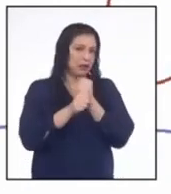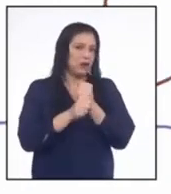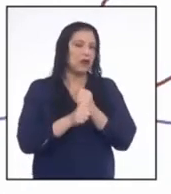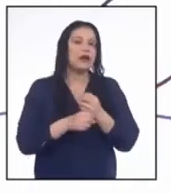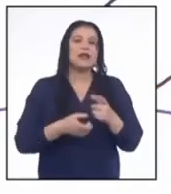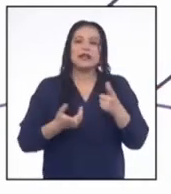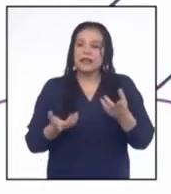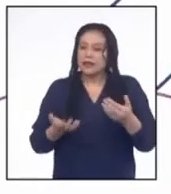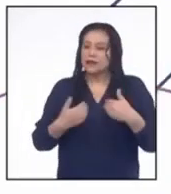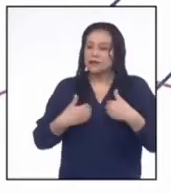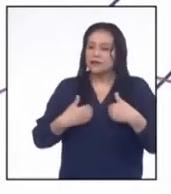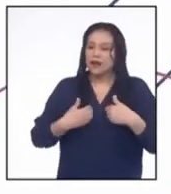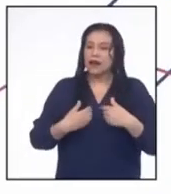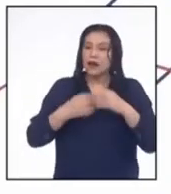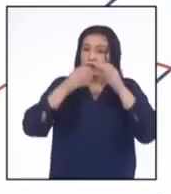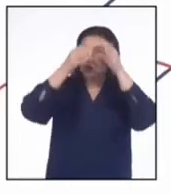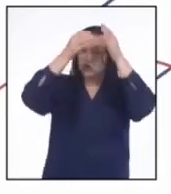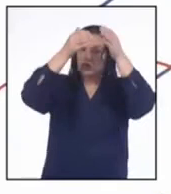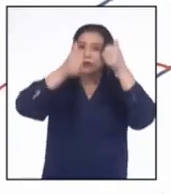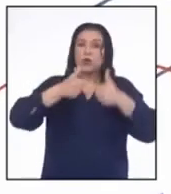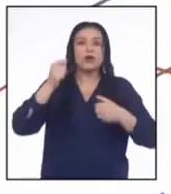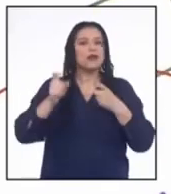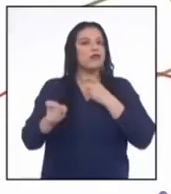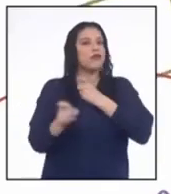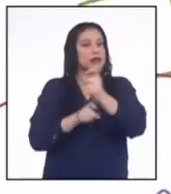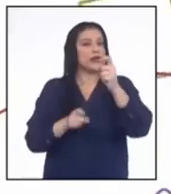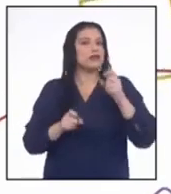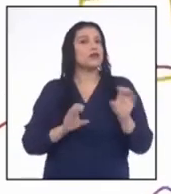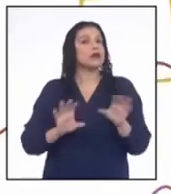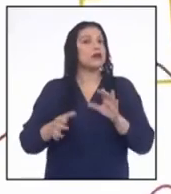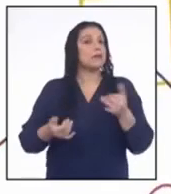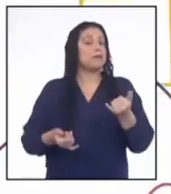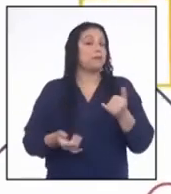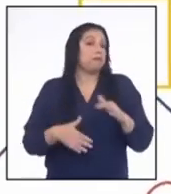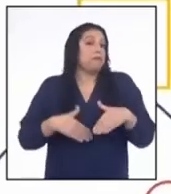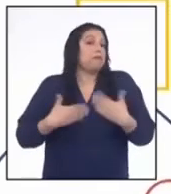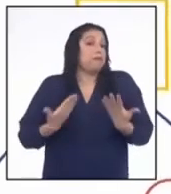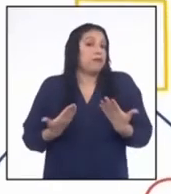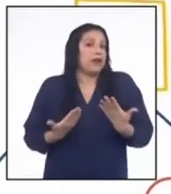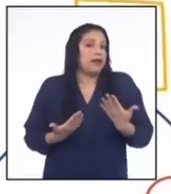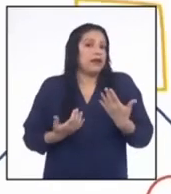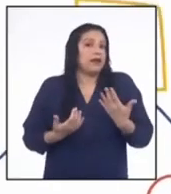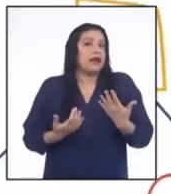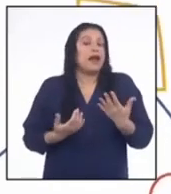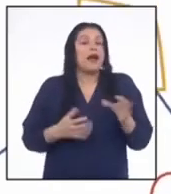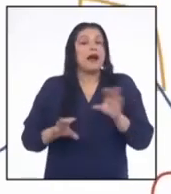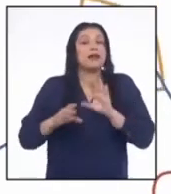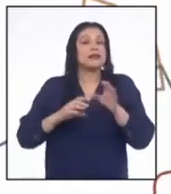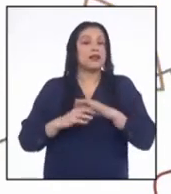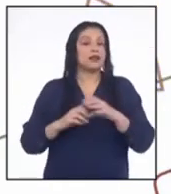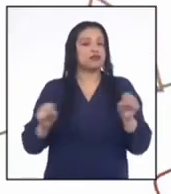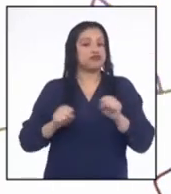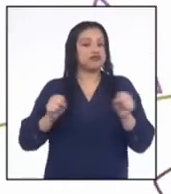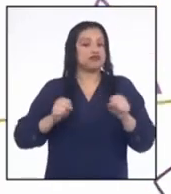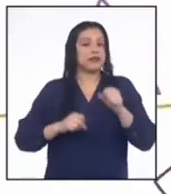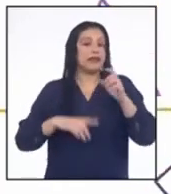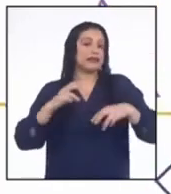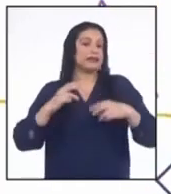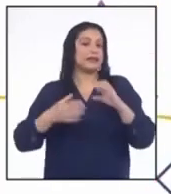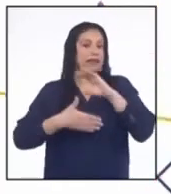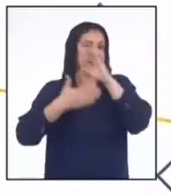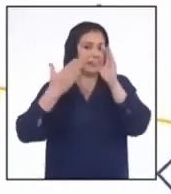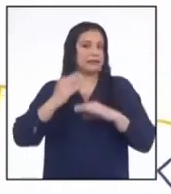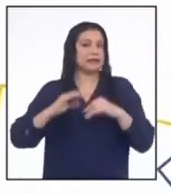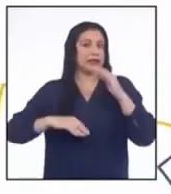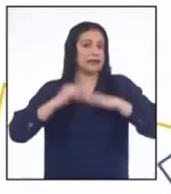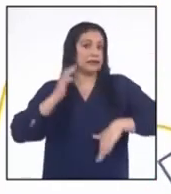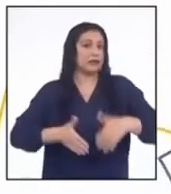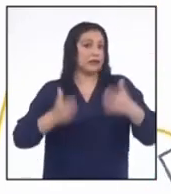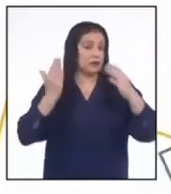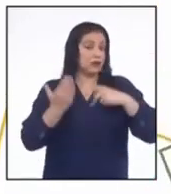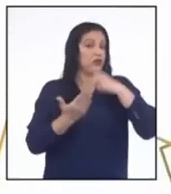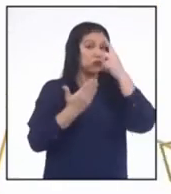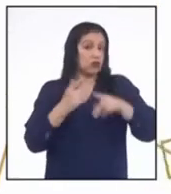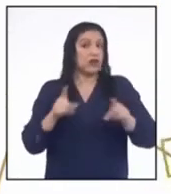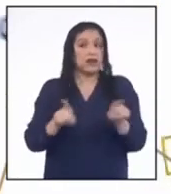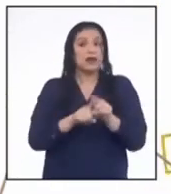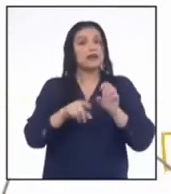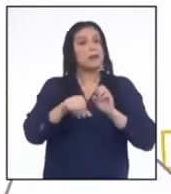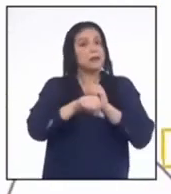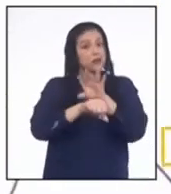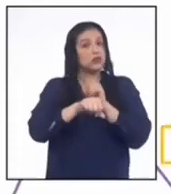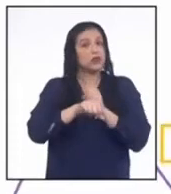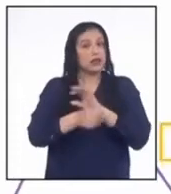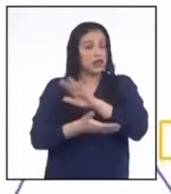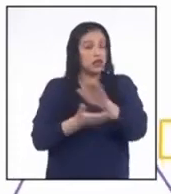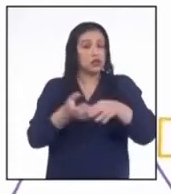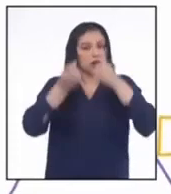conocimiento sobre los efectos que ocasionan los sismos y las características de los proyectos de construcción. También se sugiere que la